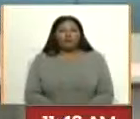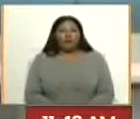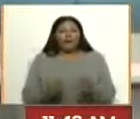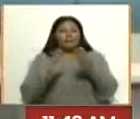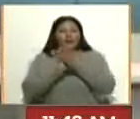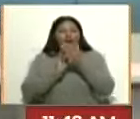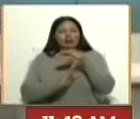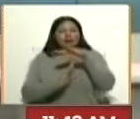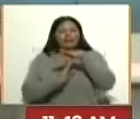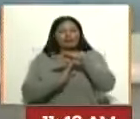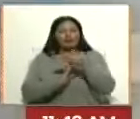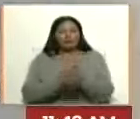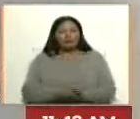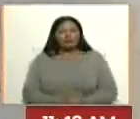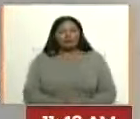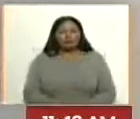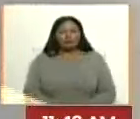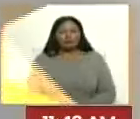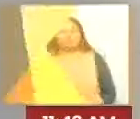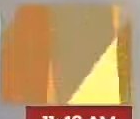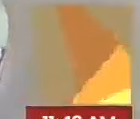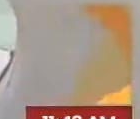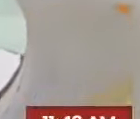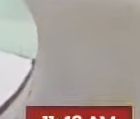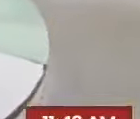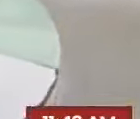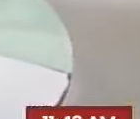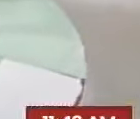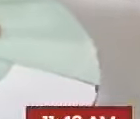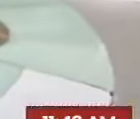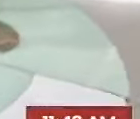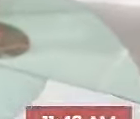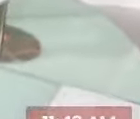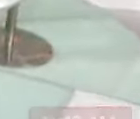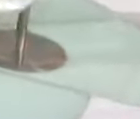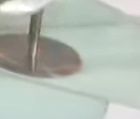venimos, no se aparte.